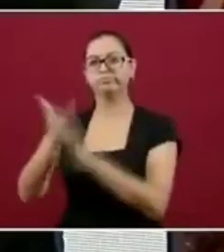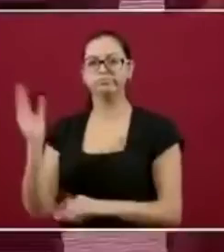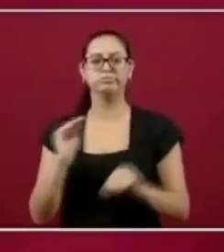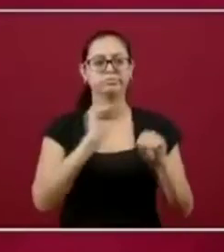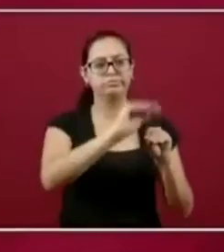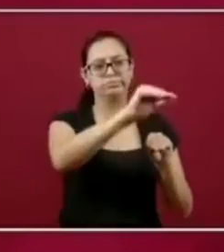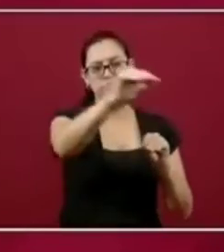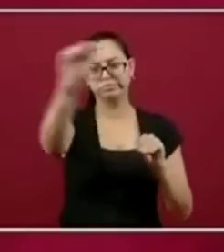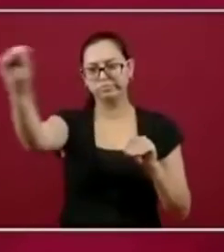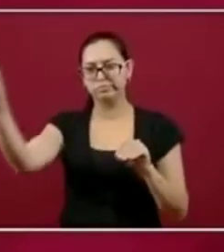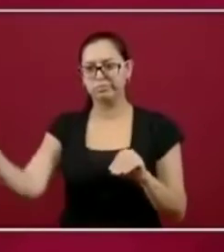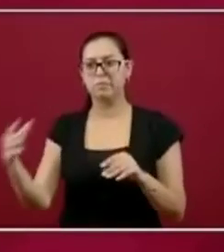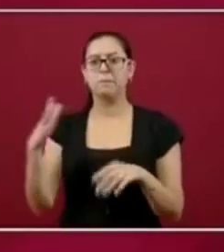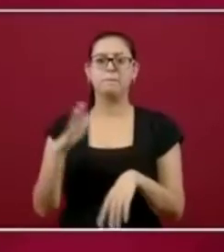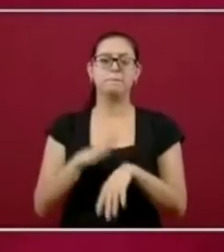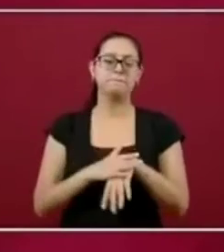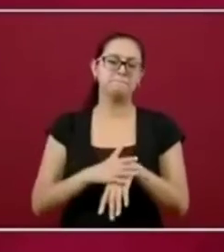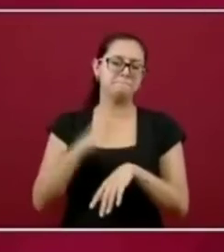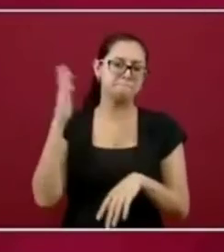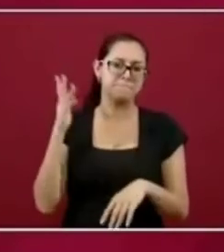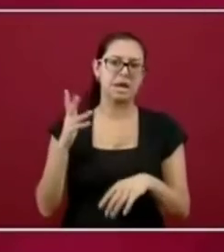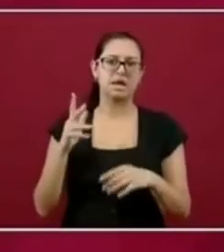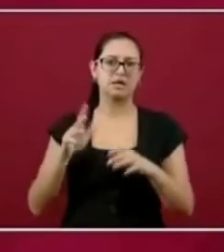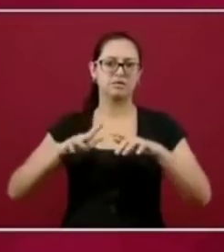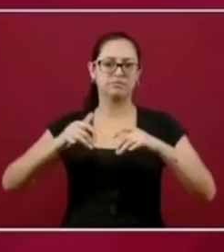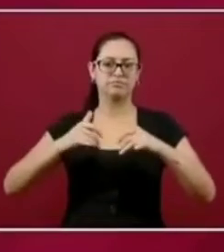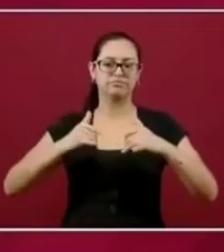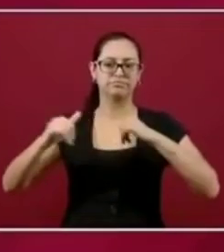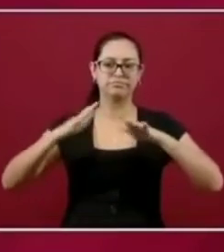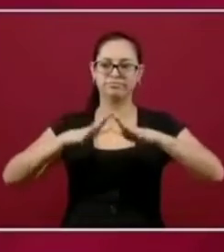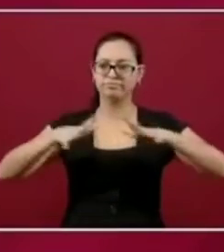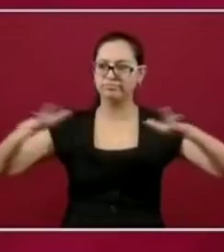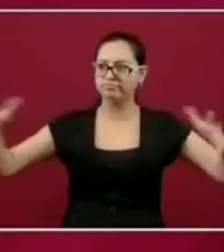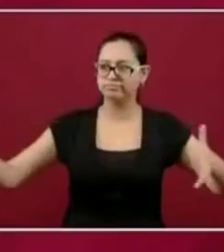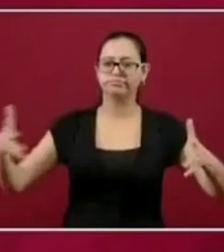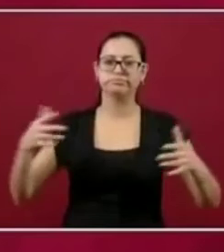que el consulado móvil sea mucho más amplio en Estados Unidos.